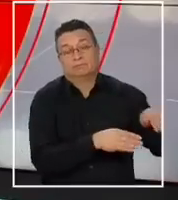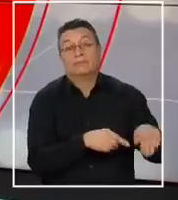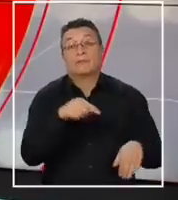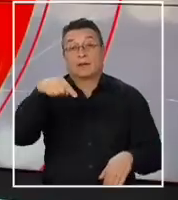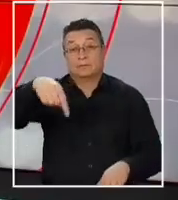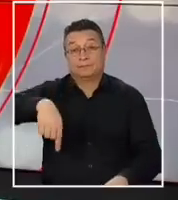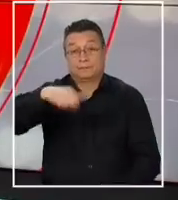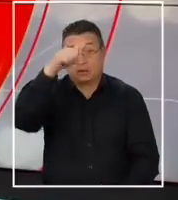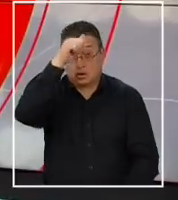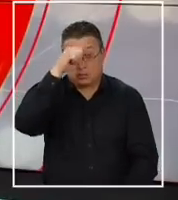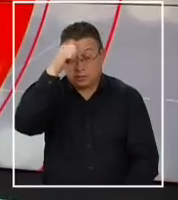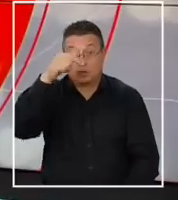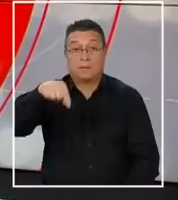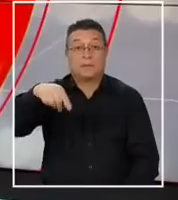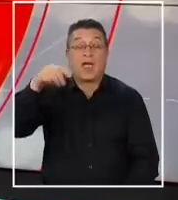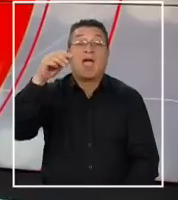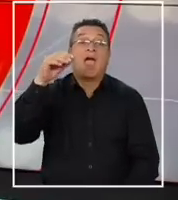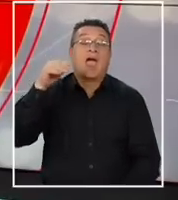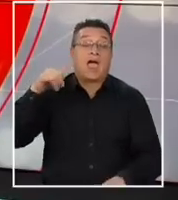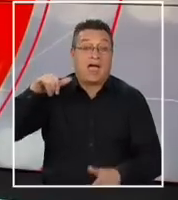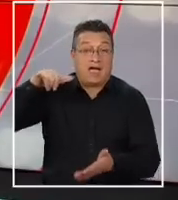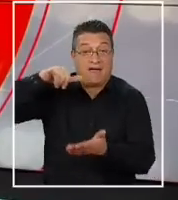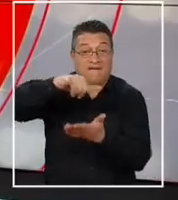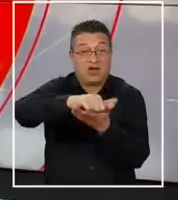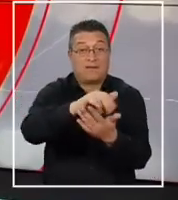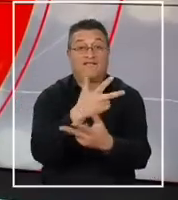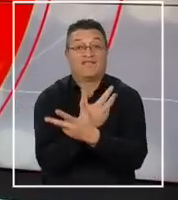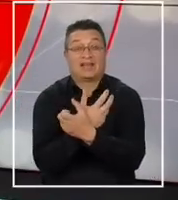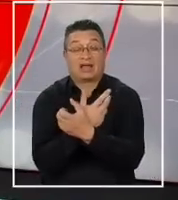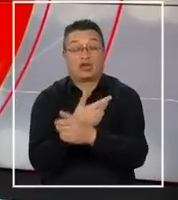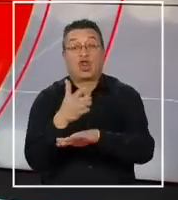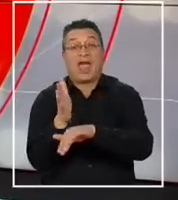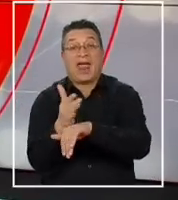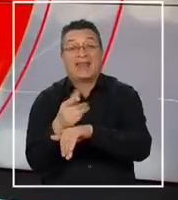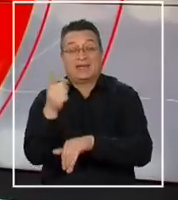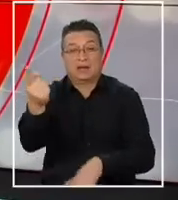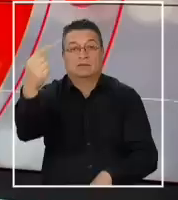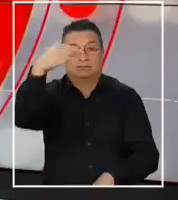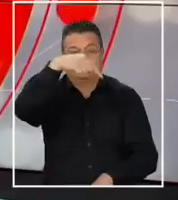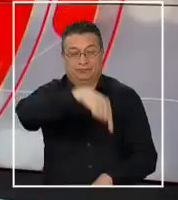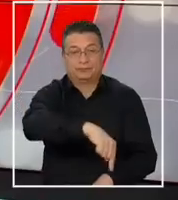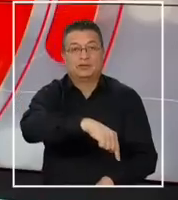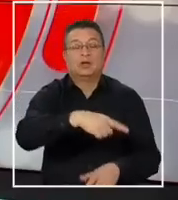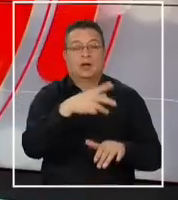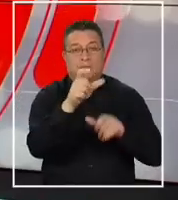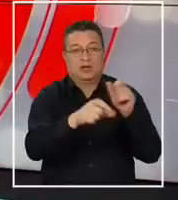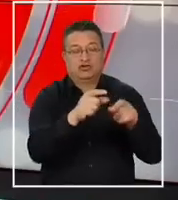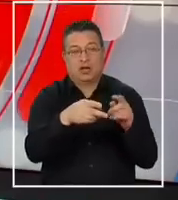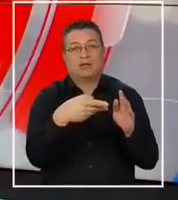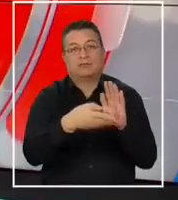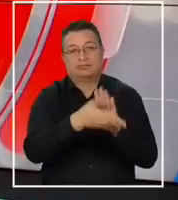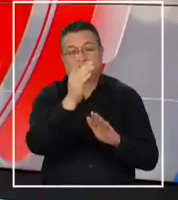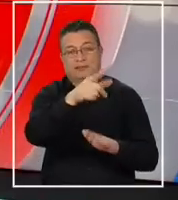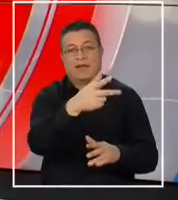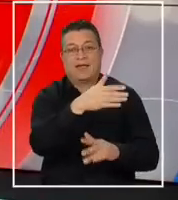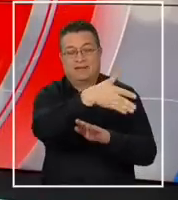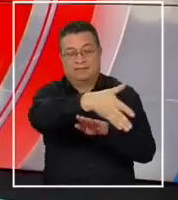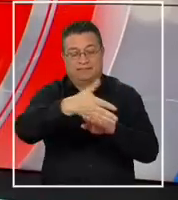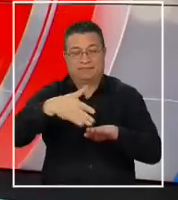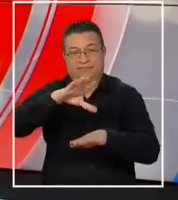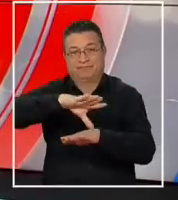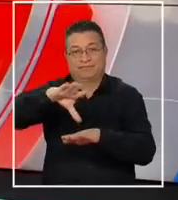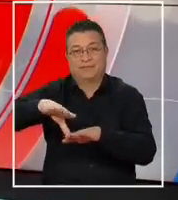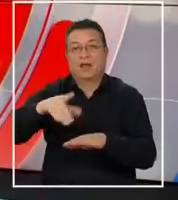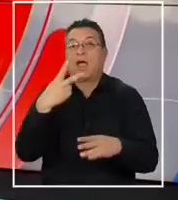Este domingo llegará un avión venezolano a Arica para repatriar a algunos de los migrantes que se encuentran en la frontera. Bueno, queremos saber